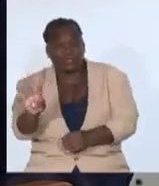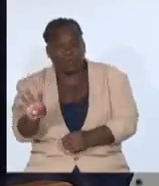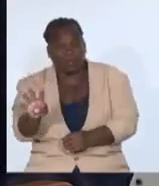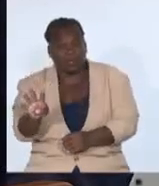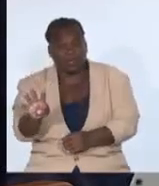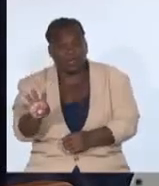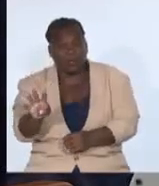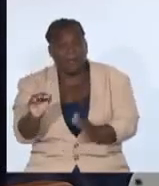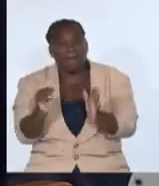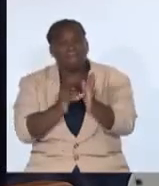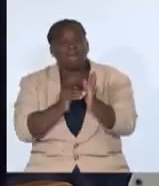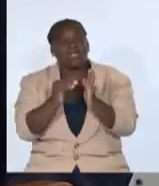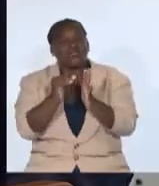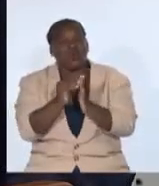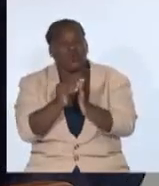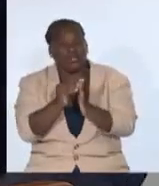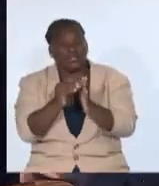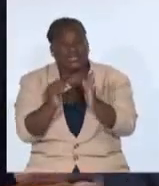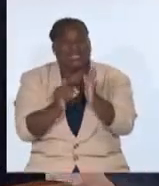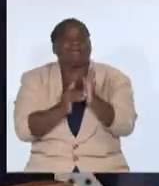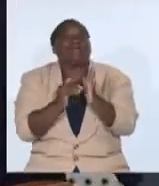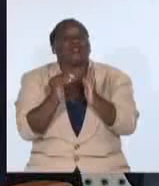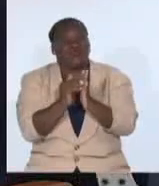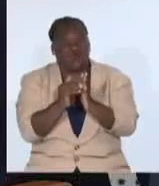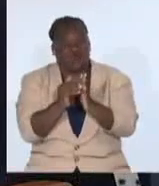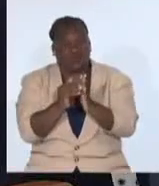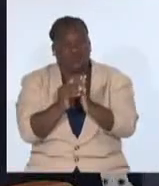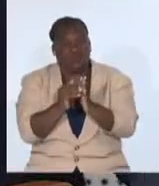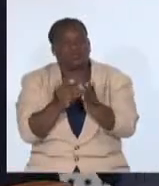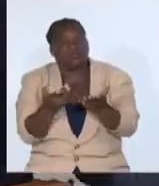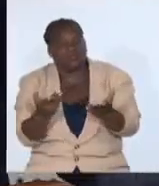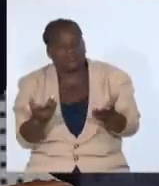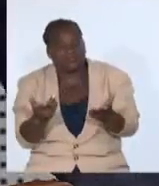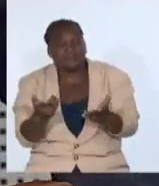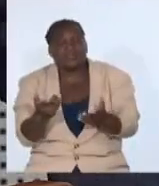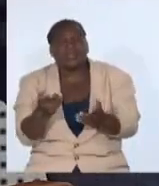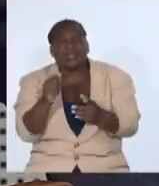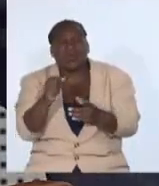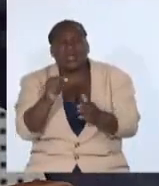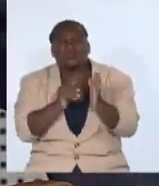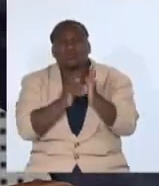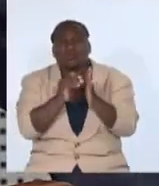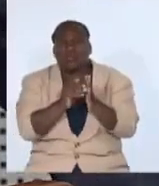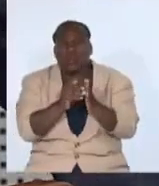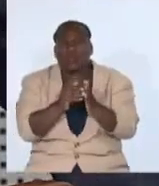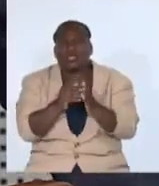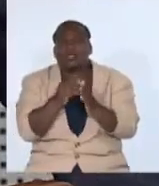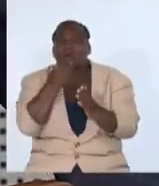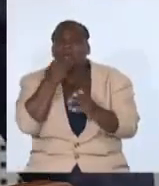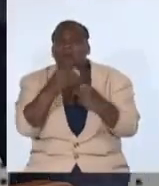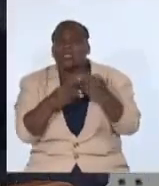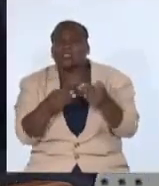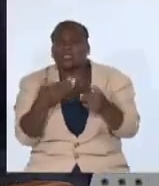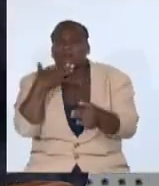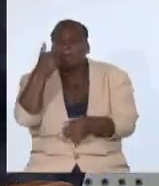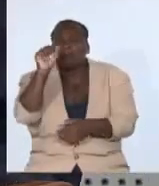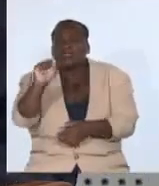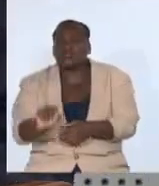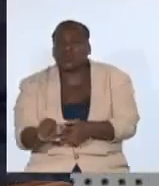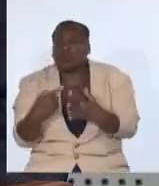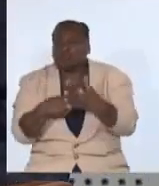millones de millones de dólares cuánto pudiera hacerse con esos recursos En beneficio del sur